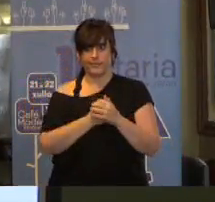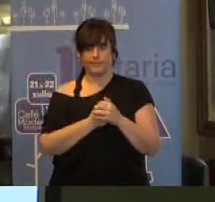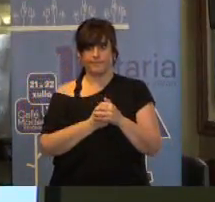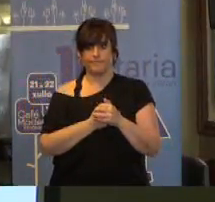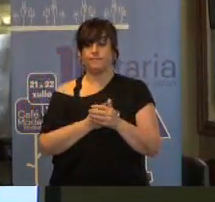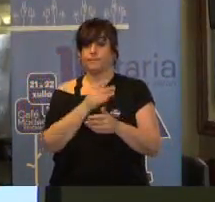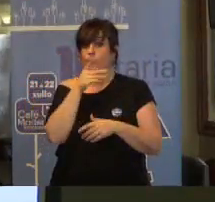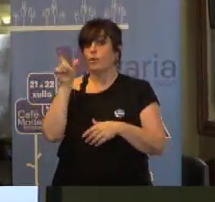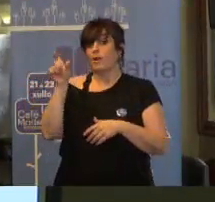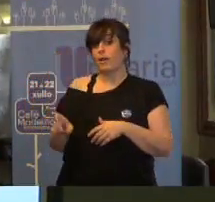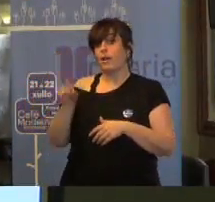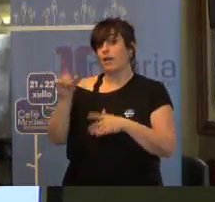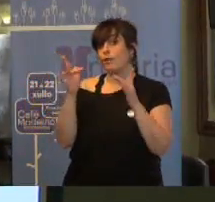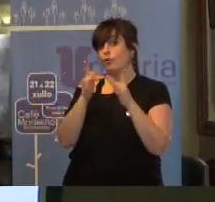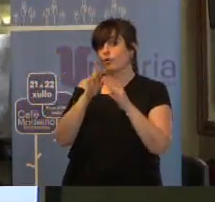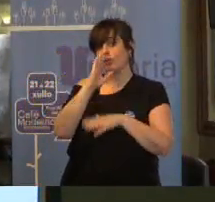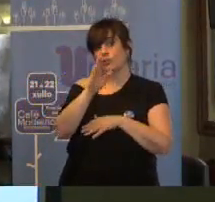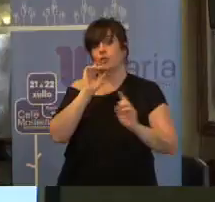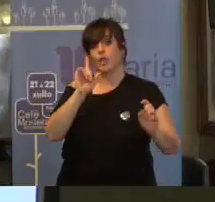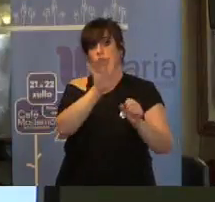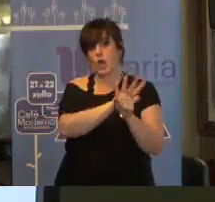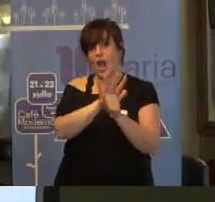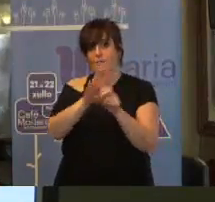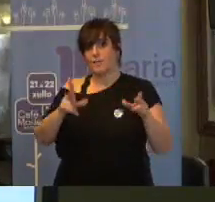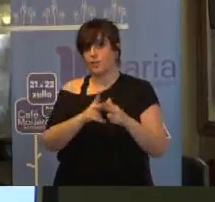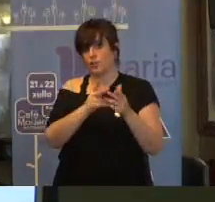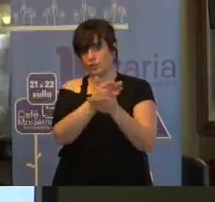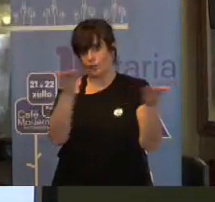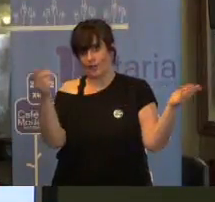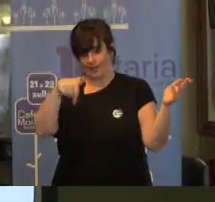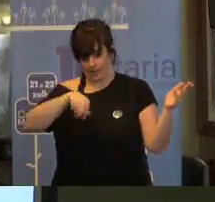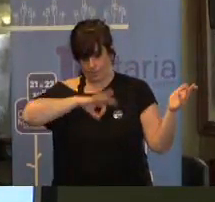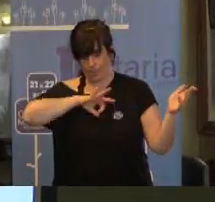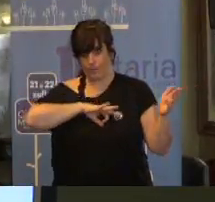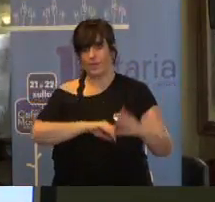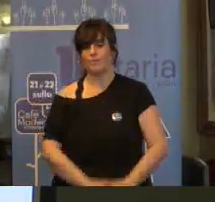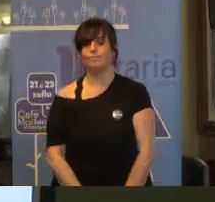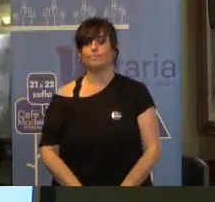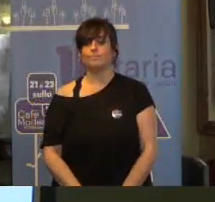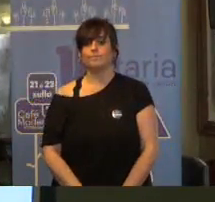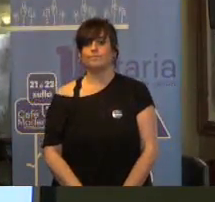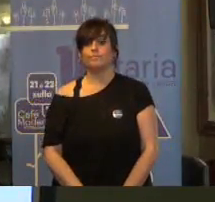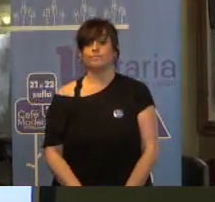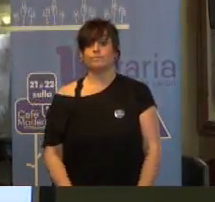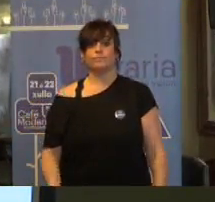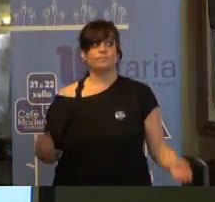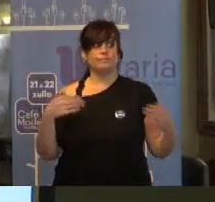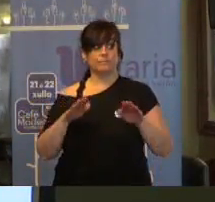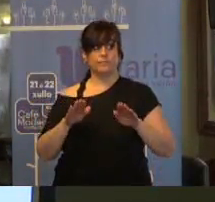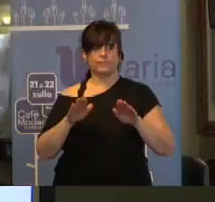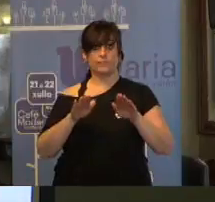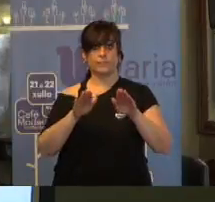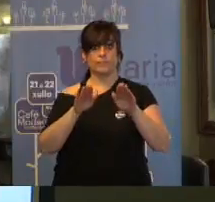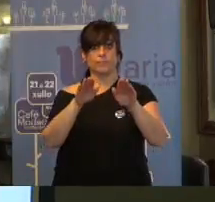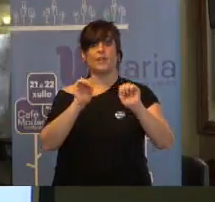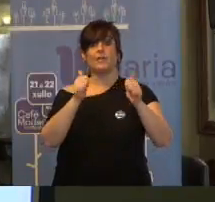contacto directo con diferentes ámbitos da sociedade pontevedresa. Paralelamente tamén puxemos en